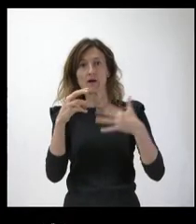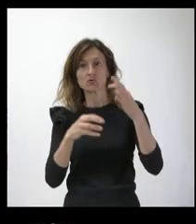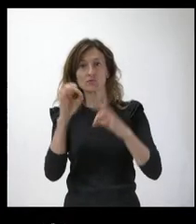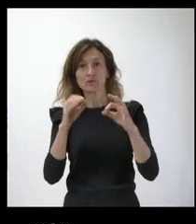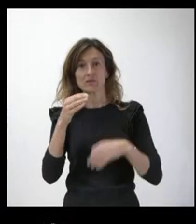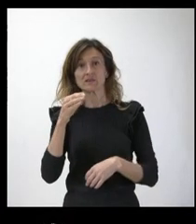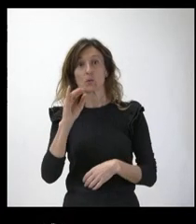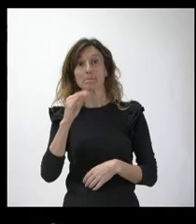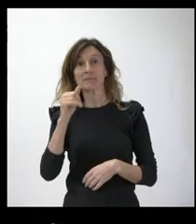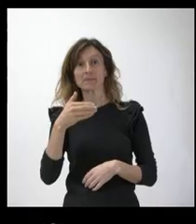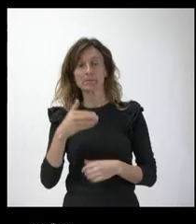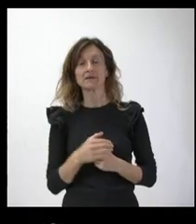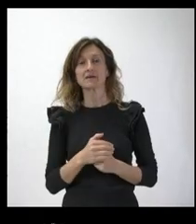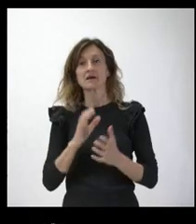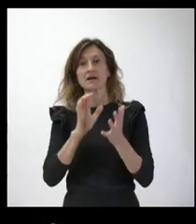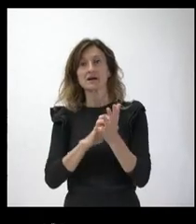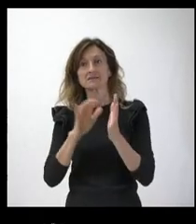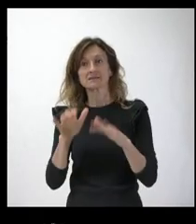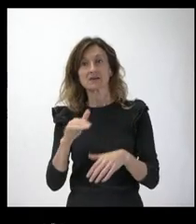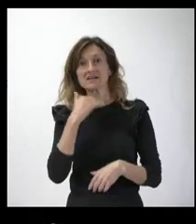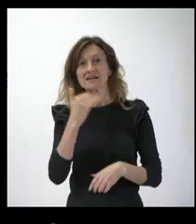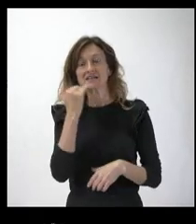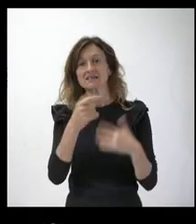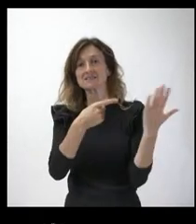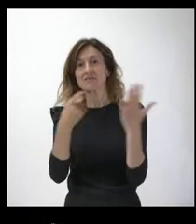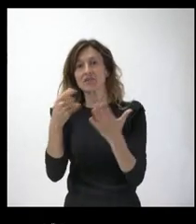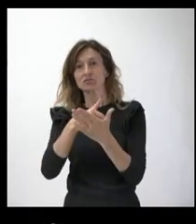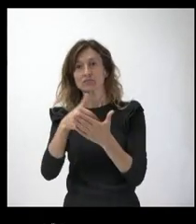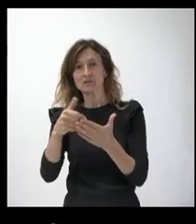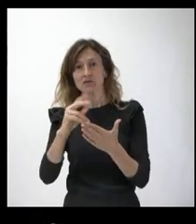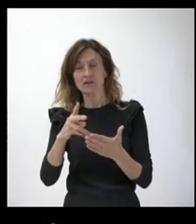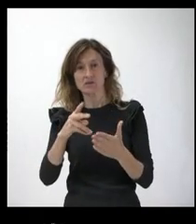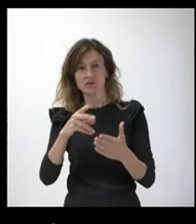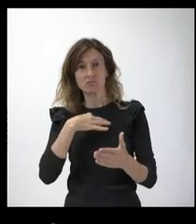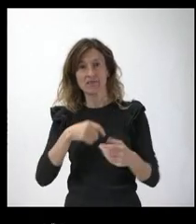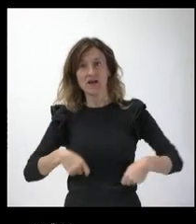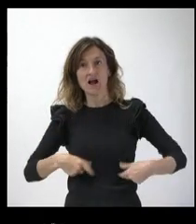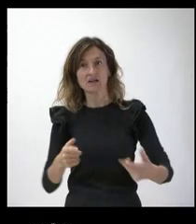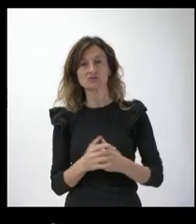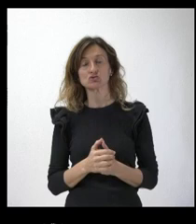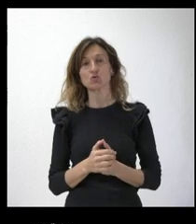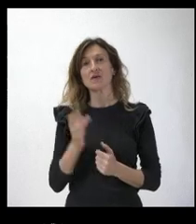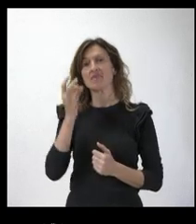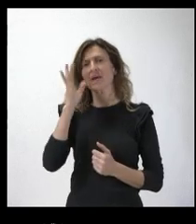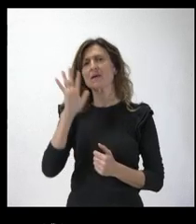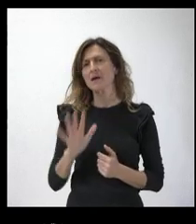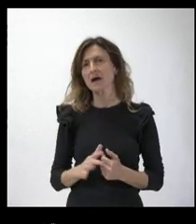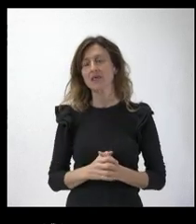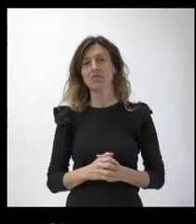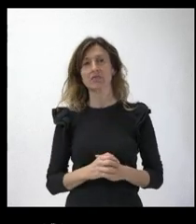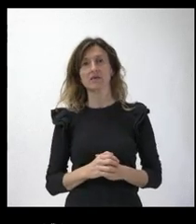pib que en castillón supondría tener casi 600 millones más de capacidad de gasto no sé qué le parece esa esa idea y si